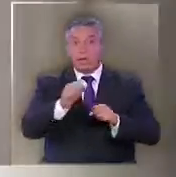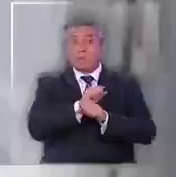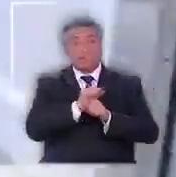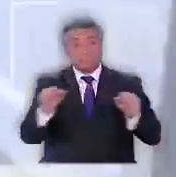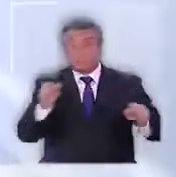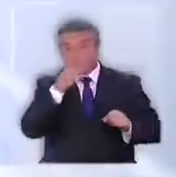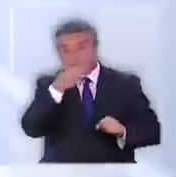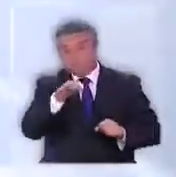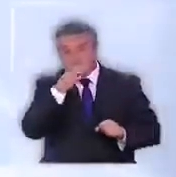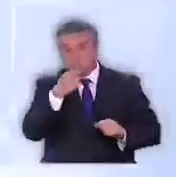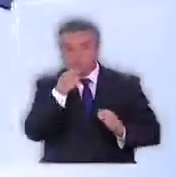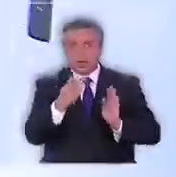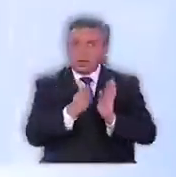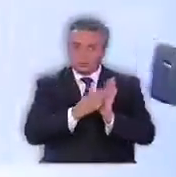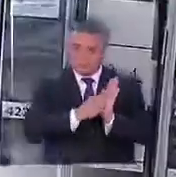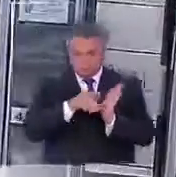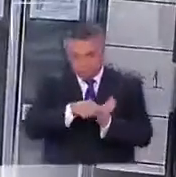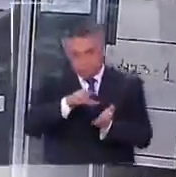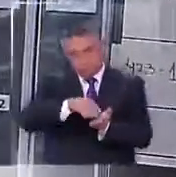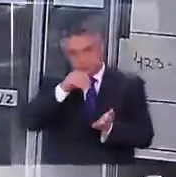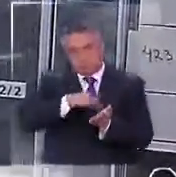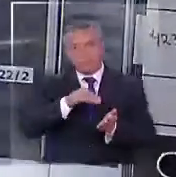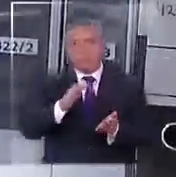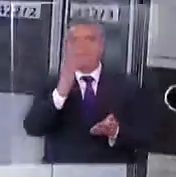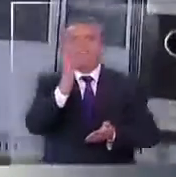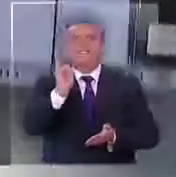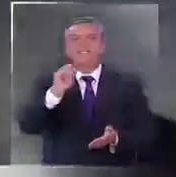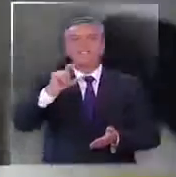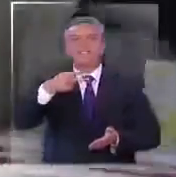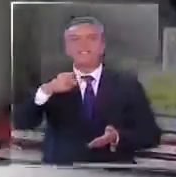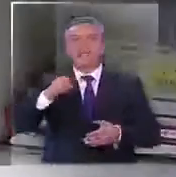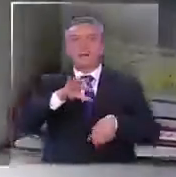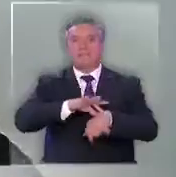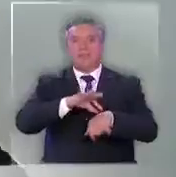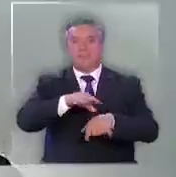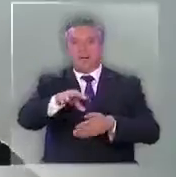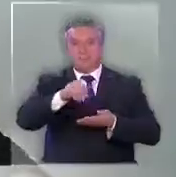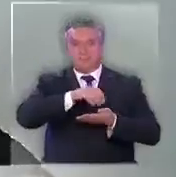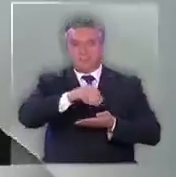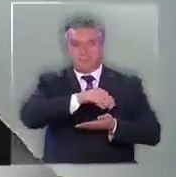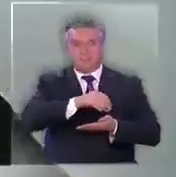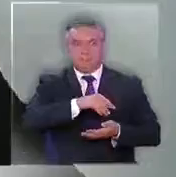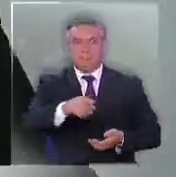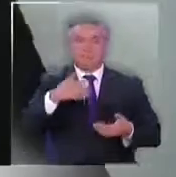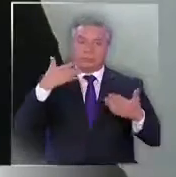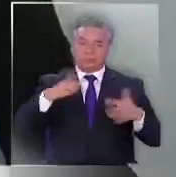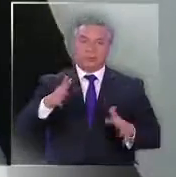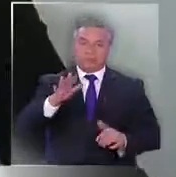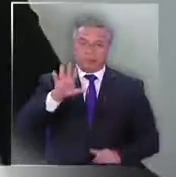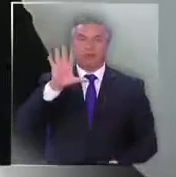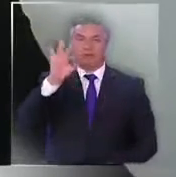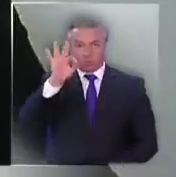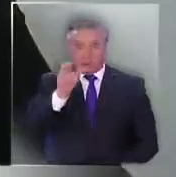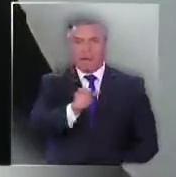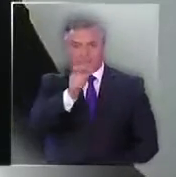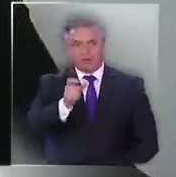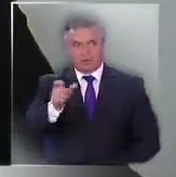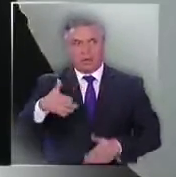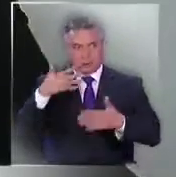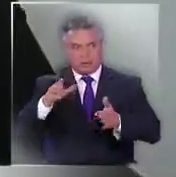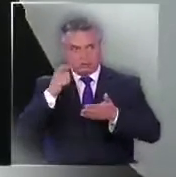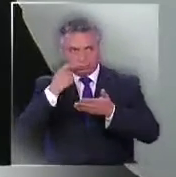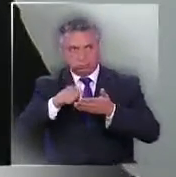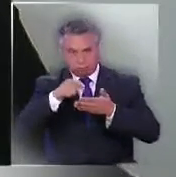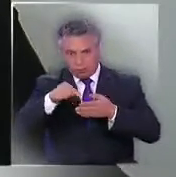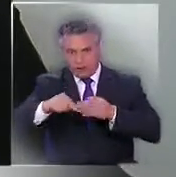incapacitados, sus antecedentes fueron sacados de las fichas médicas. Ya llevamos como 50 personas censadas en este